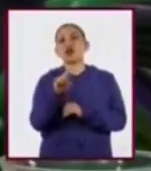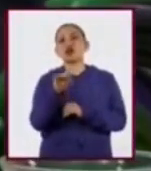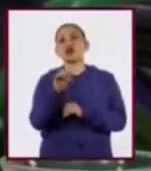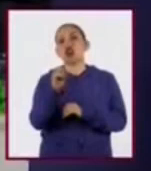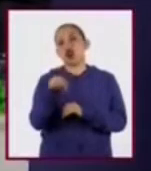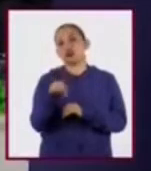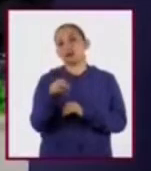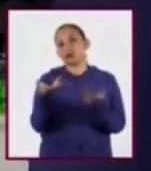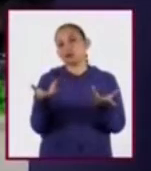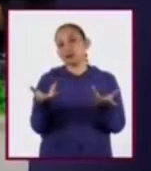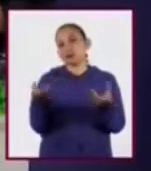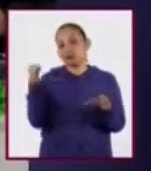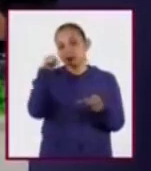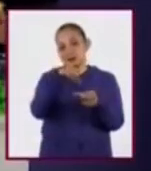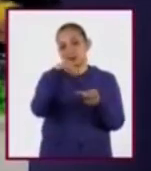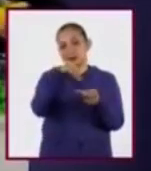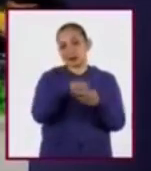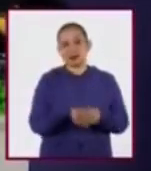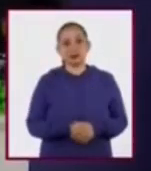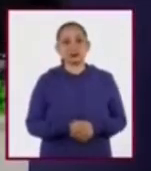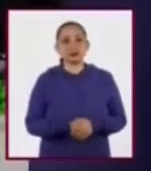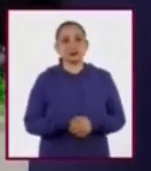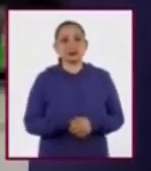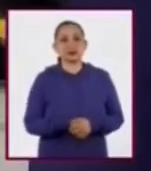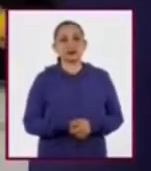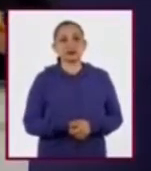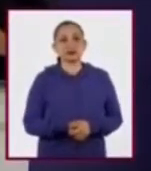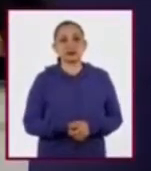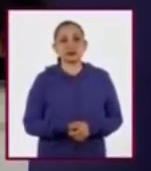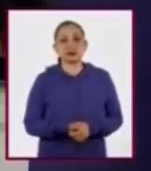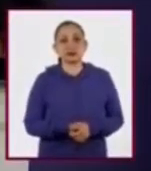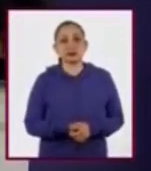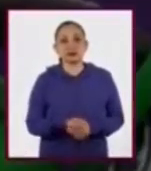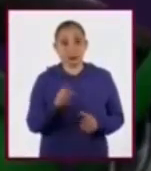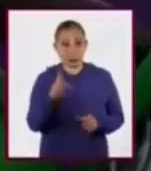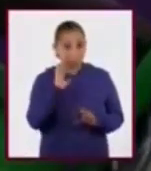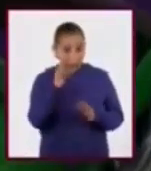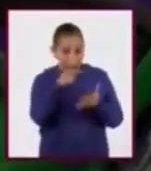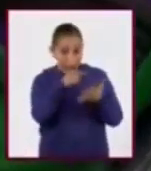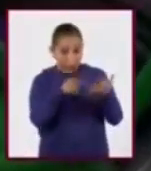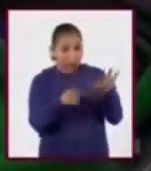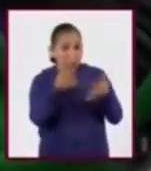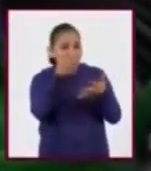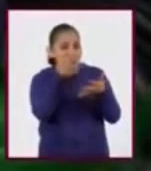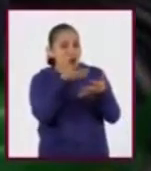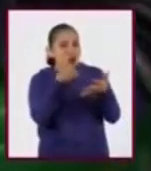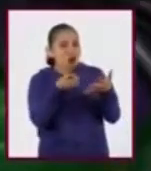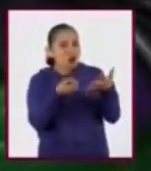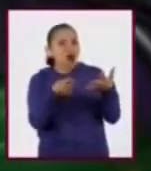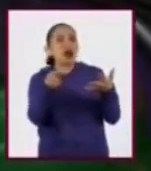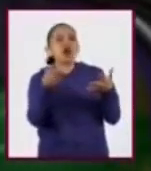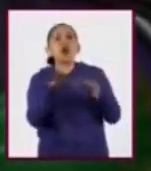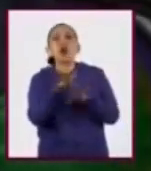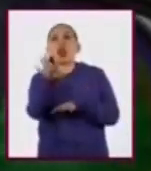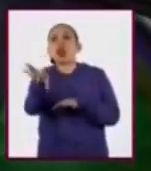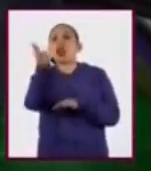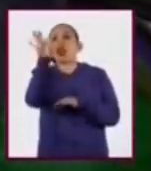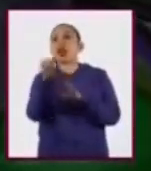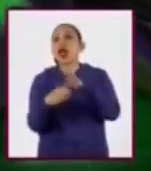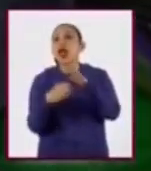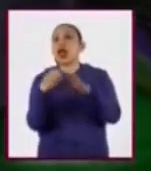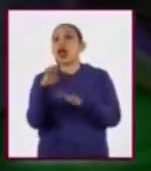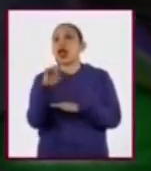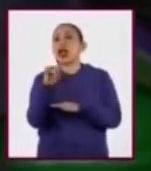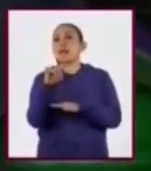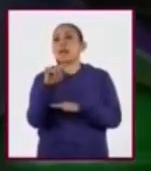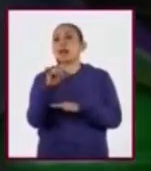que representará a los neutrones. ¿Son suficientes pistas para descubrir a este elemento? Antes de